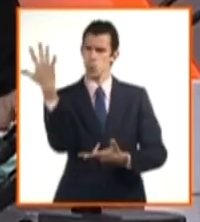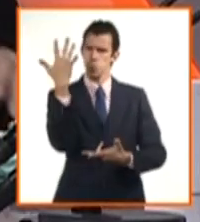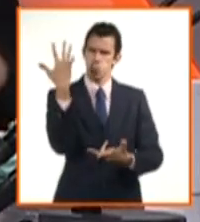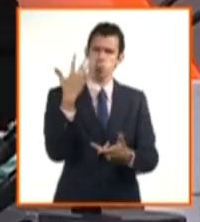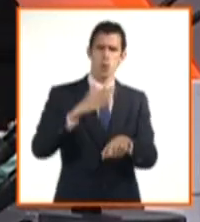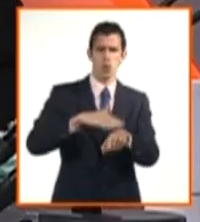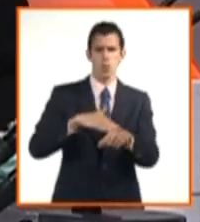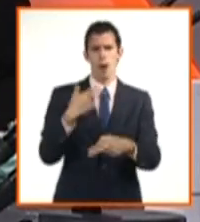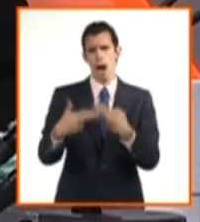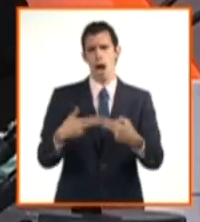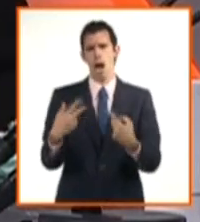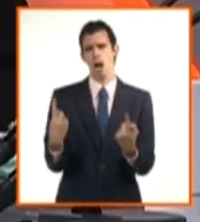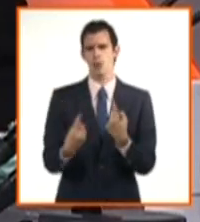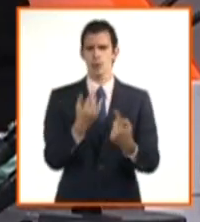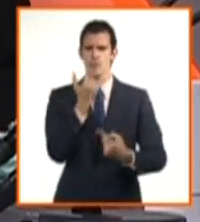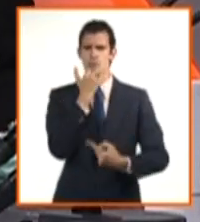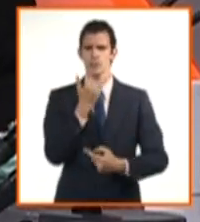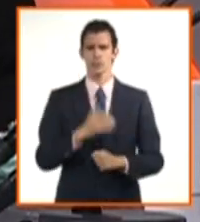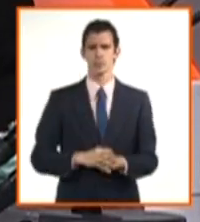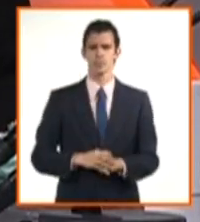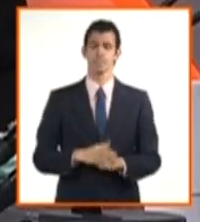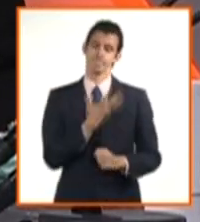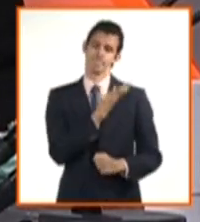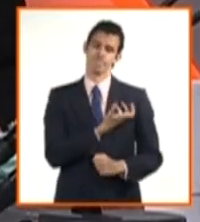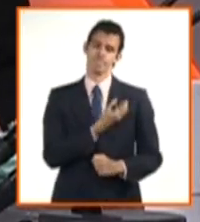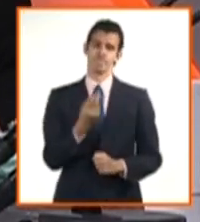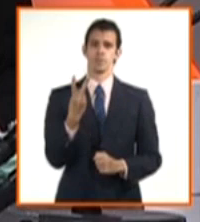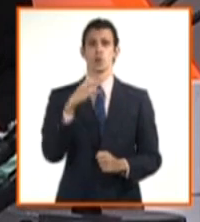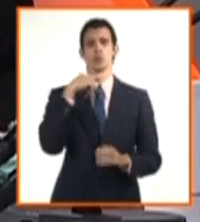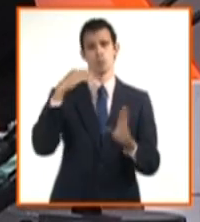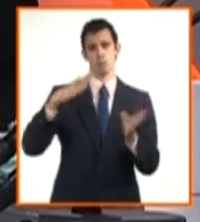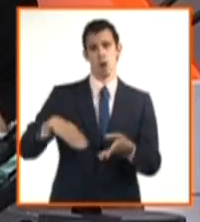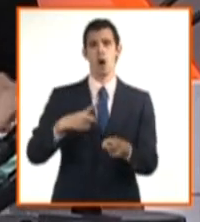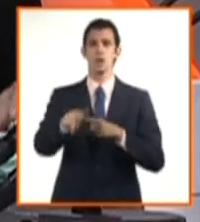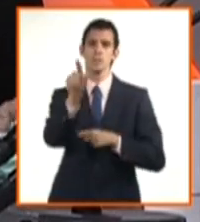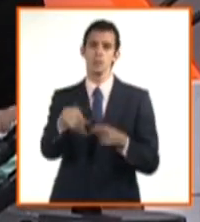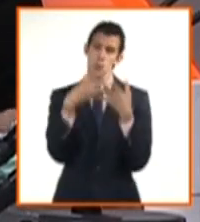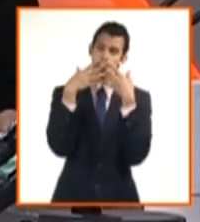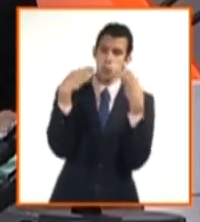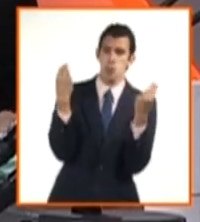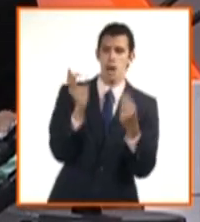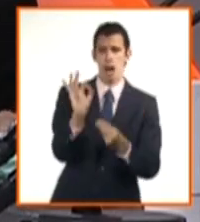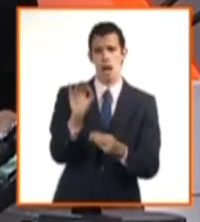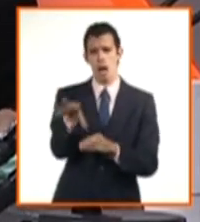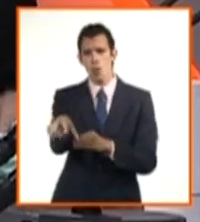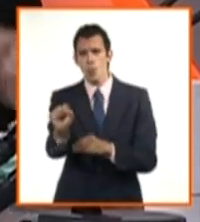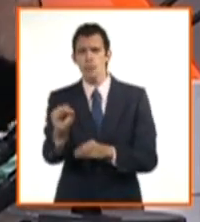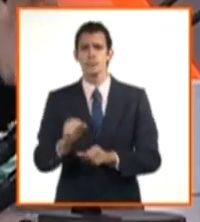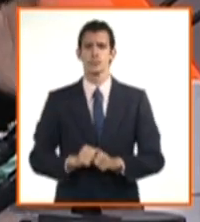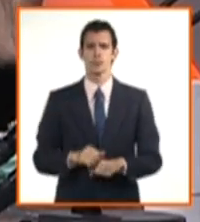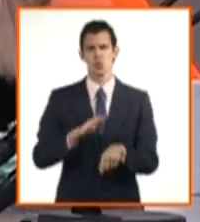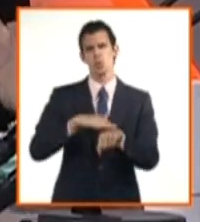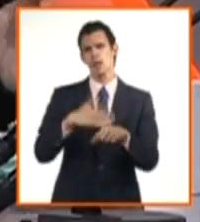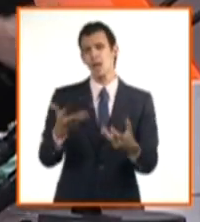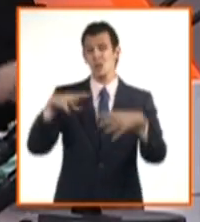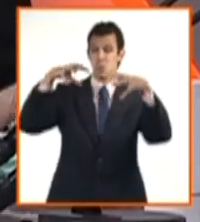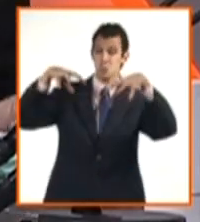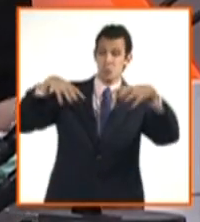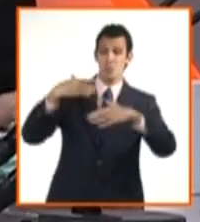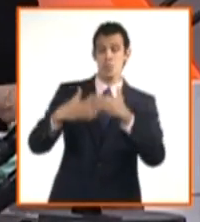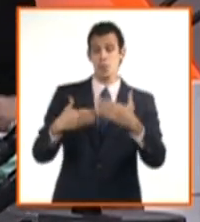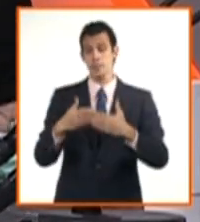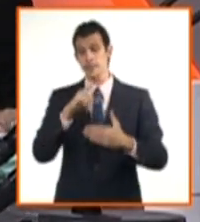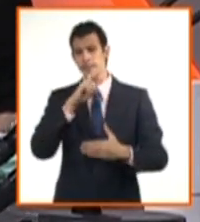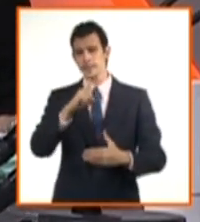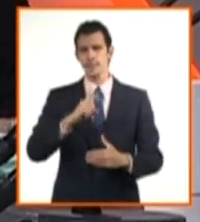lamentablemente dos fallecidos una persona desaparecida como consecuencia de esta situación y por eso hay que seguir pues